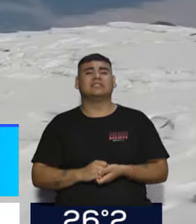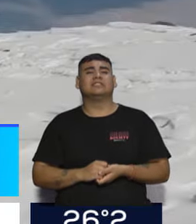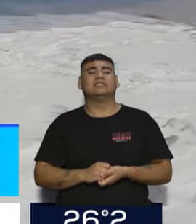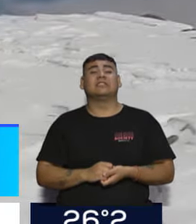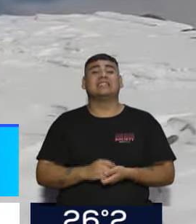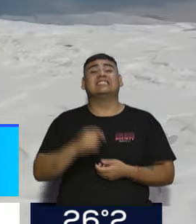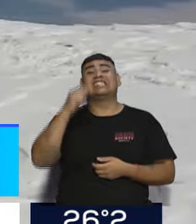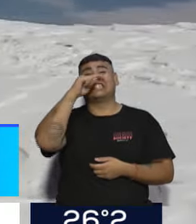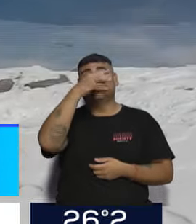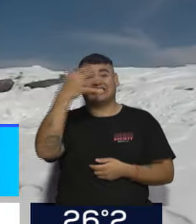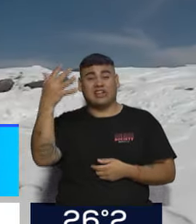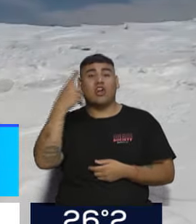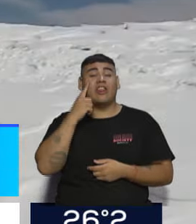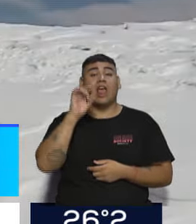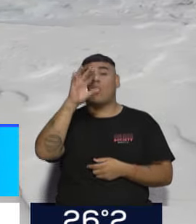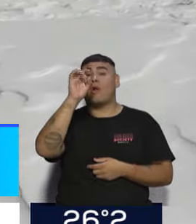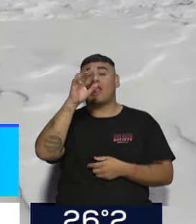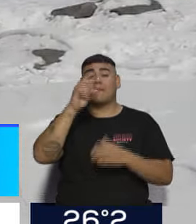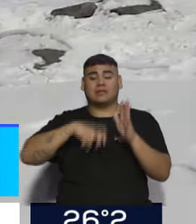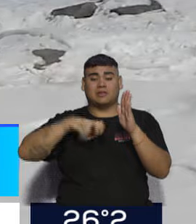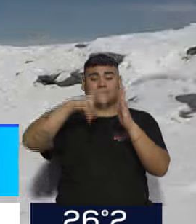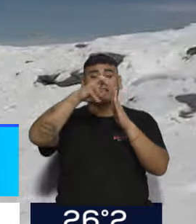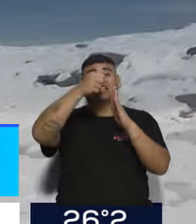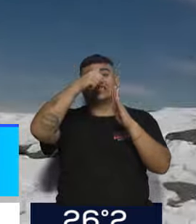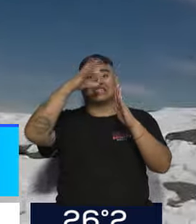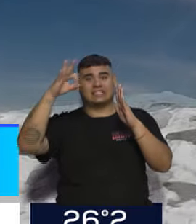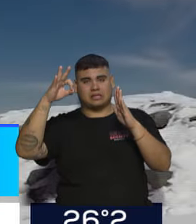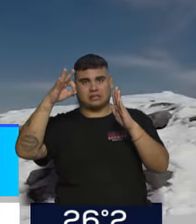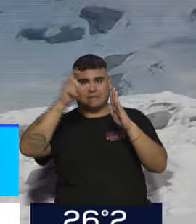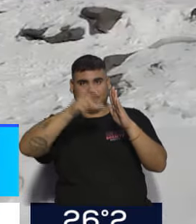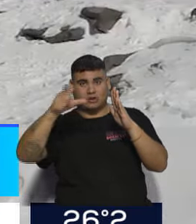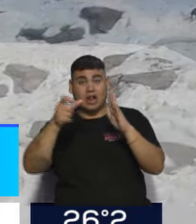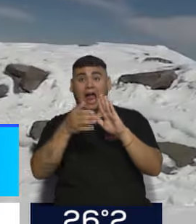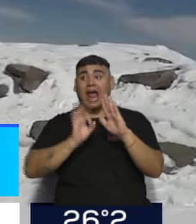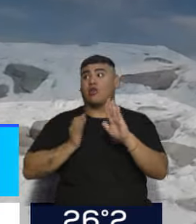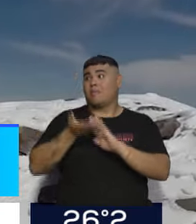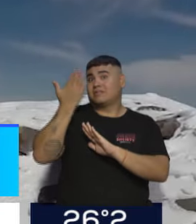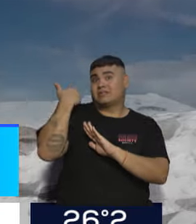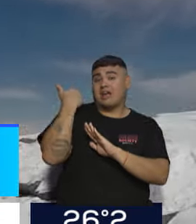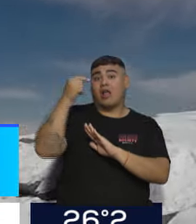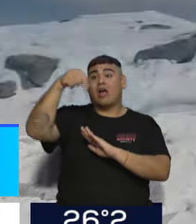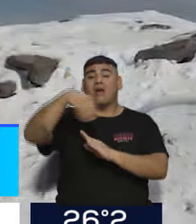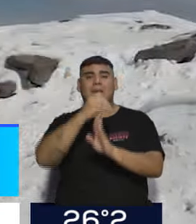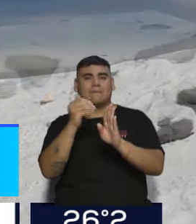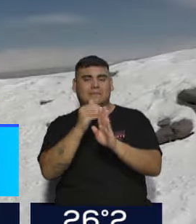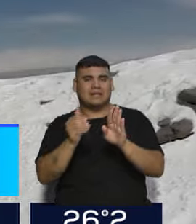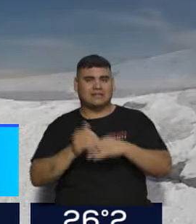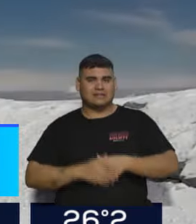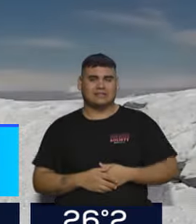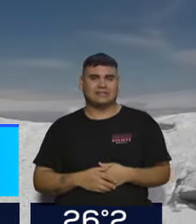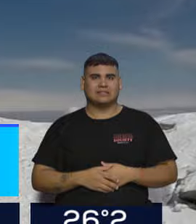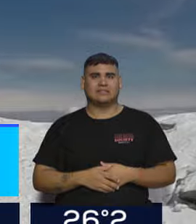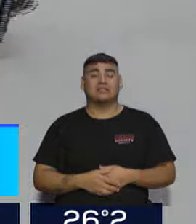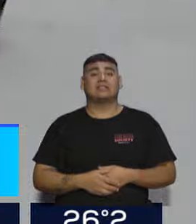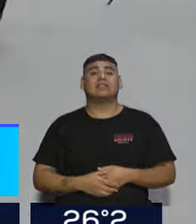días solamente lograron ascender 60 personas, la mitad que el año pasado. Y hablemos ahora de la comparación de ingresantes